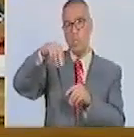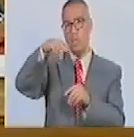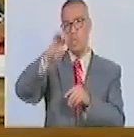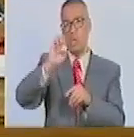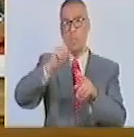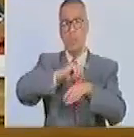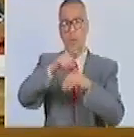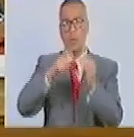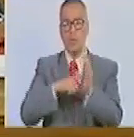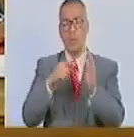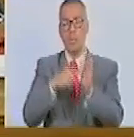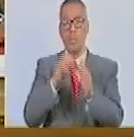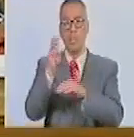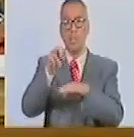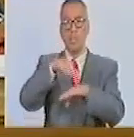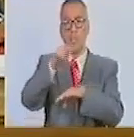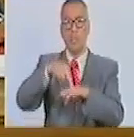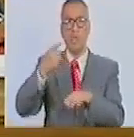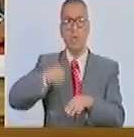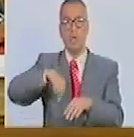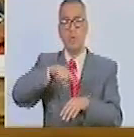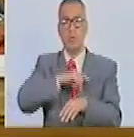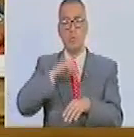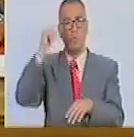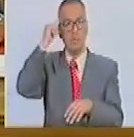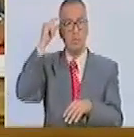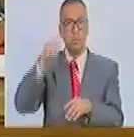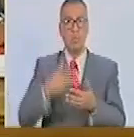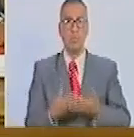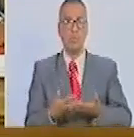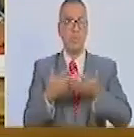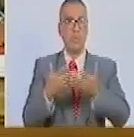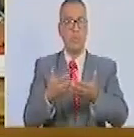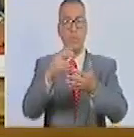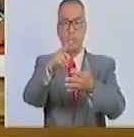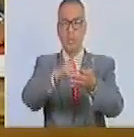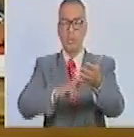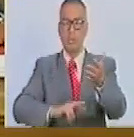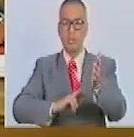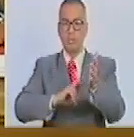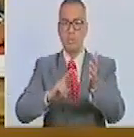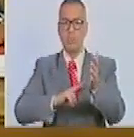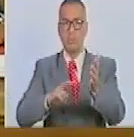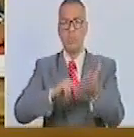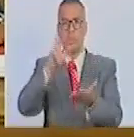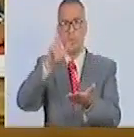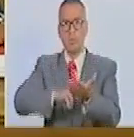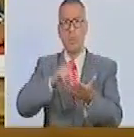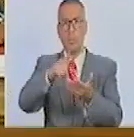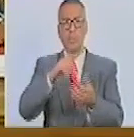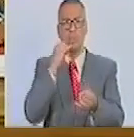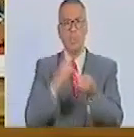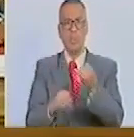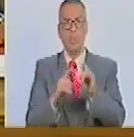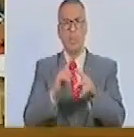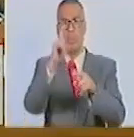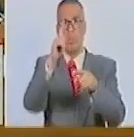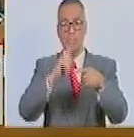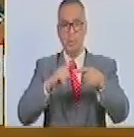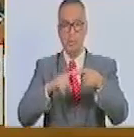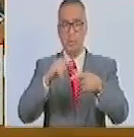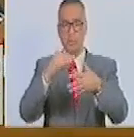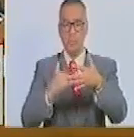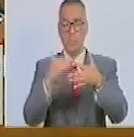la plenaria de esta asamblea, nosotros hoy, con la entrega de esta lista y su aprobación, concluimos la primera